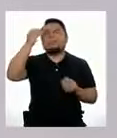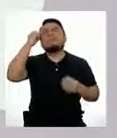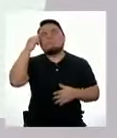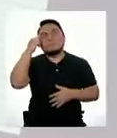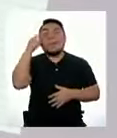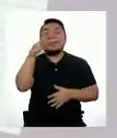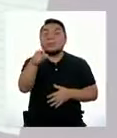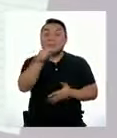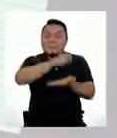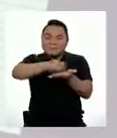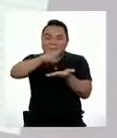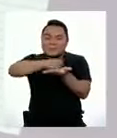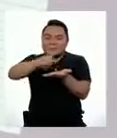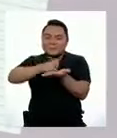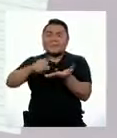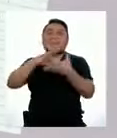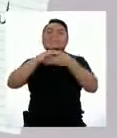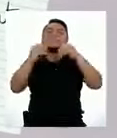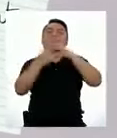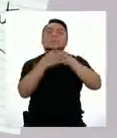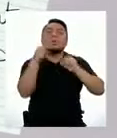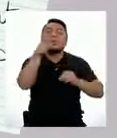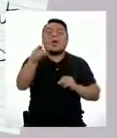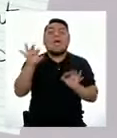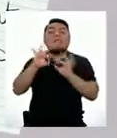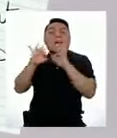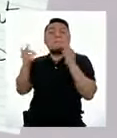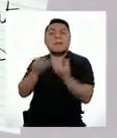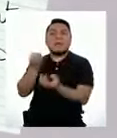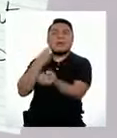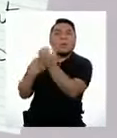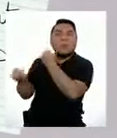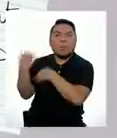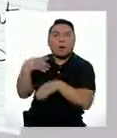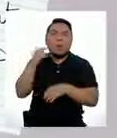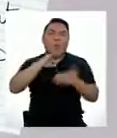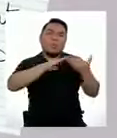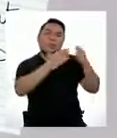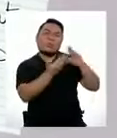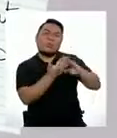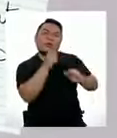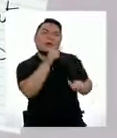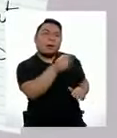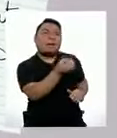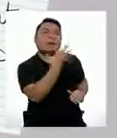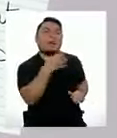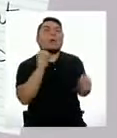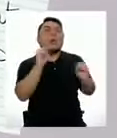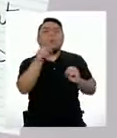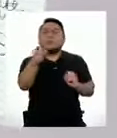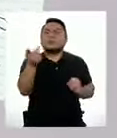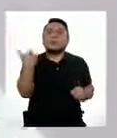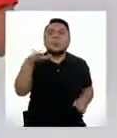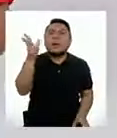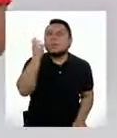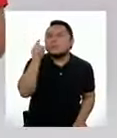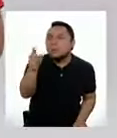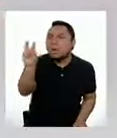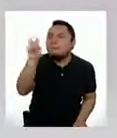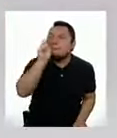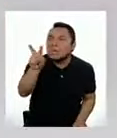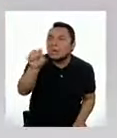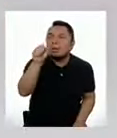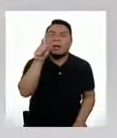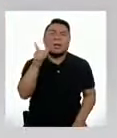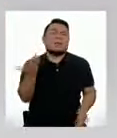una historia que nos haya contado algún miembro de nuestra familia o de nuestra comunidad o que quizás hayamos escuchado,